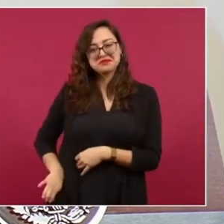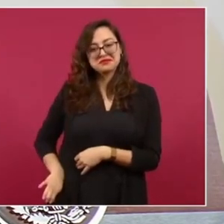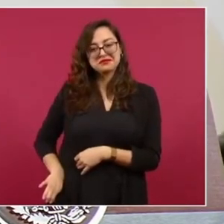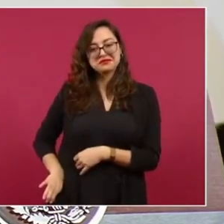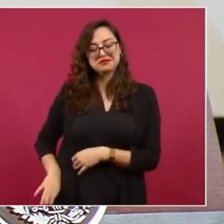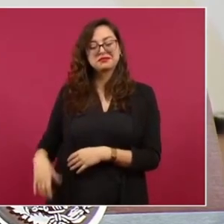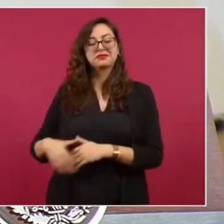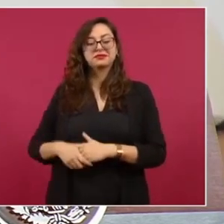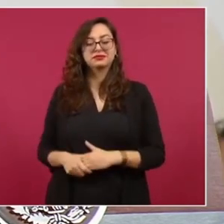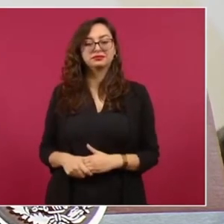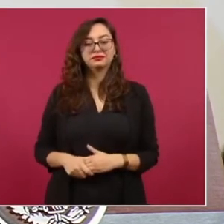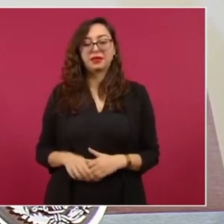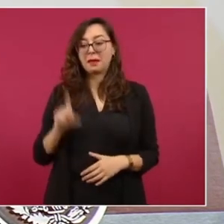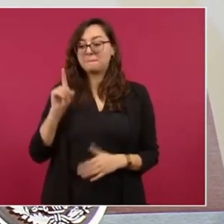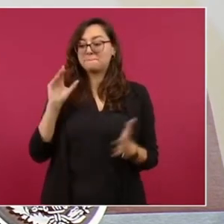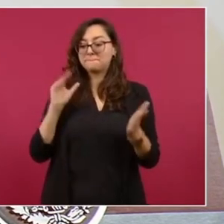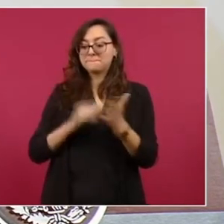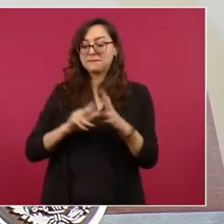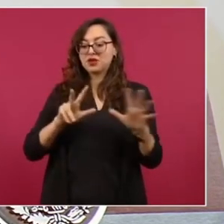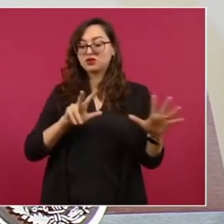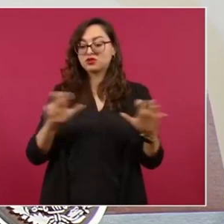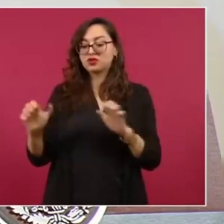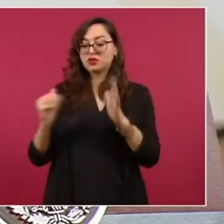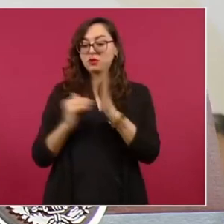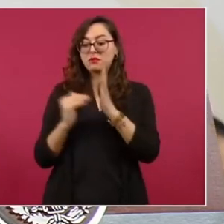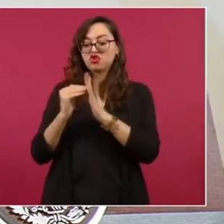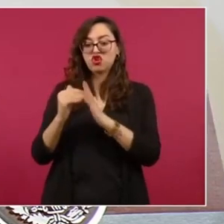Sin que se concluyera el juicio.